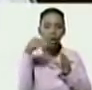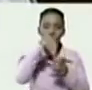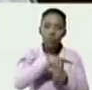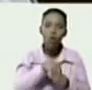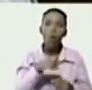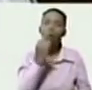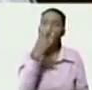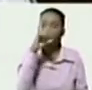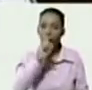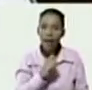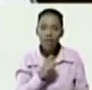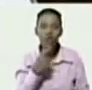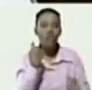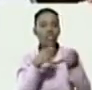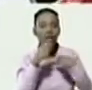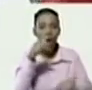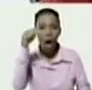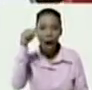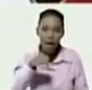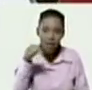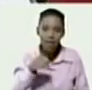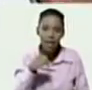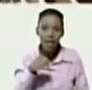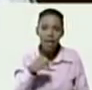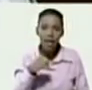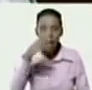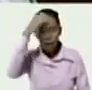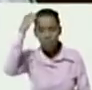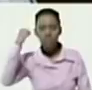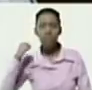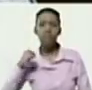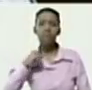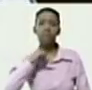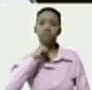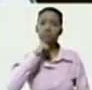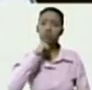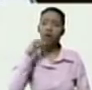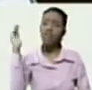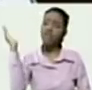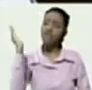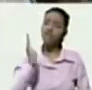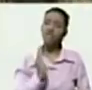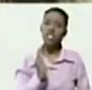¿Cuántos años nos vendieron aquí que Cristóbal Colón vino a